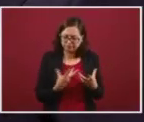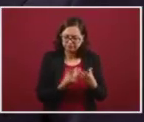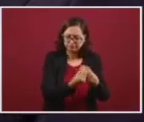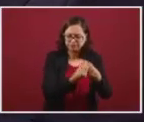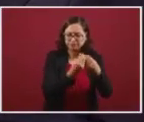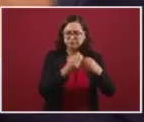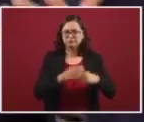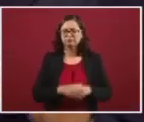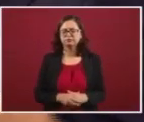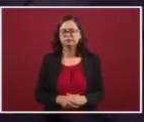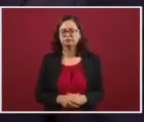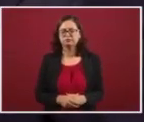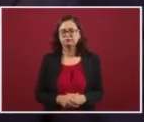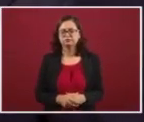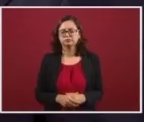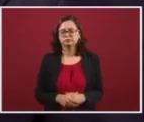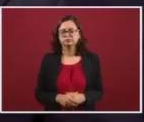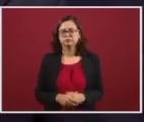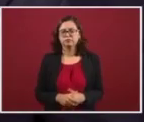nos dejaron